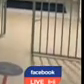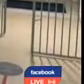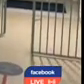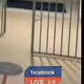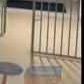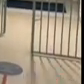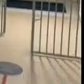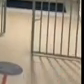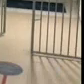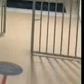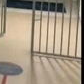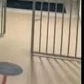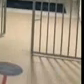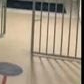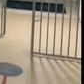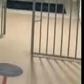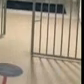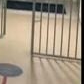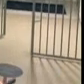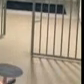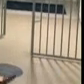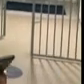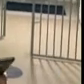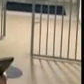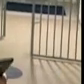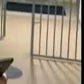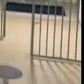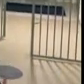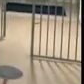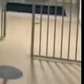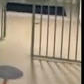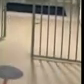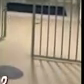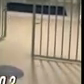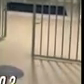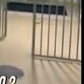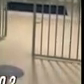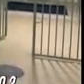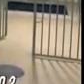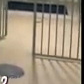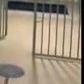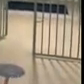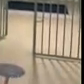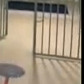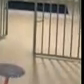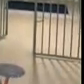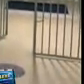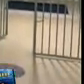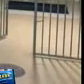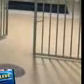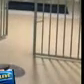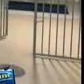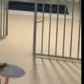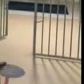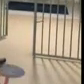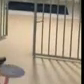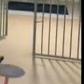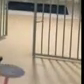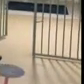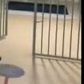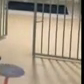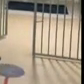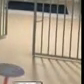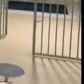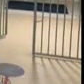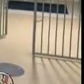órgano de Estado pueda estudiar y aprobar esta ley el cuerpo normativo contempla 164